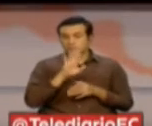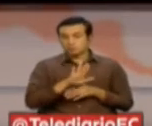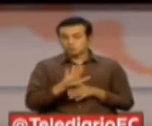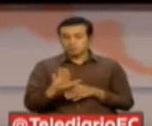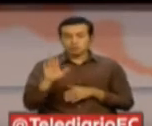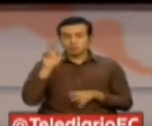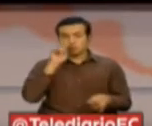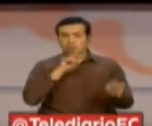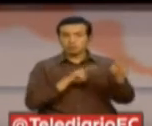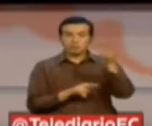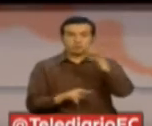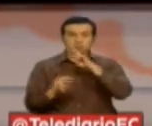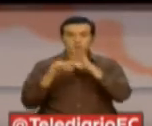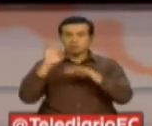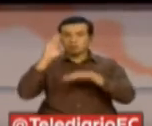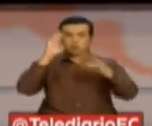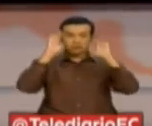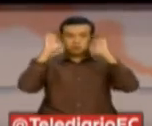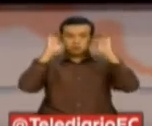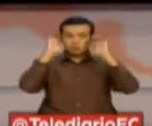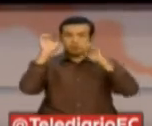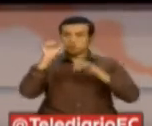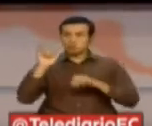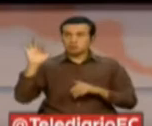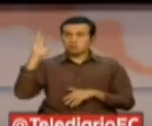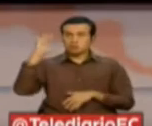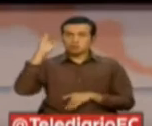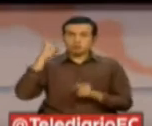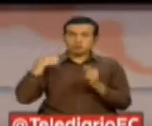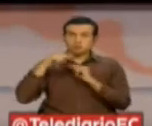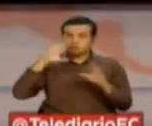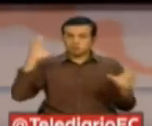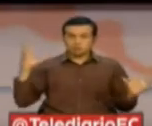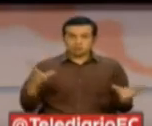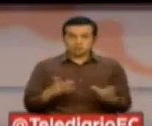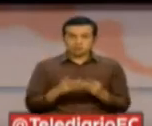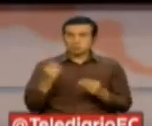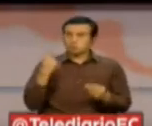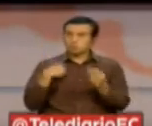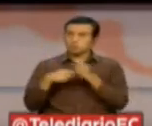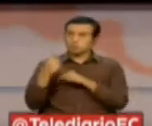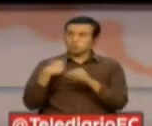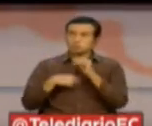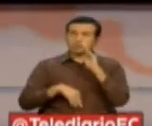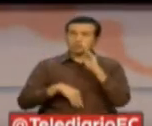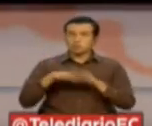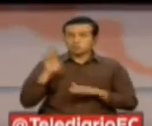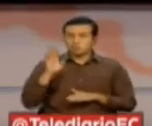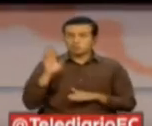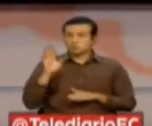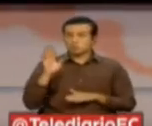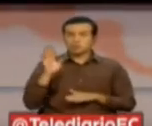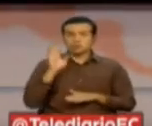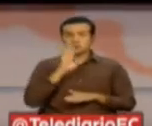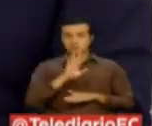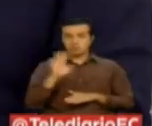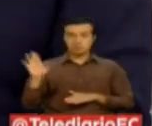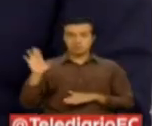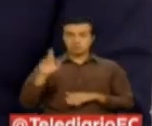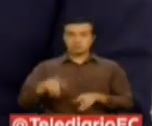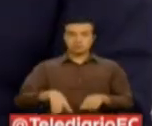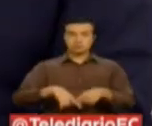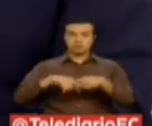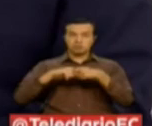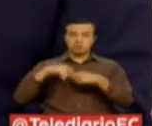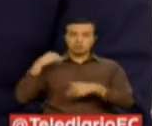poder visualizar de una manera más estratégica la cia para exportar de forma conjunta si se quiere sobre todo es hacer parecer ha quedado congelado